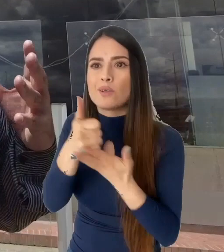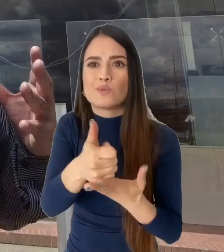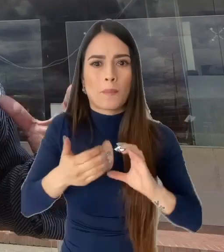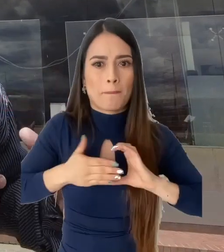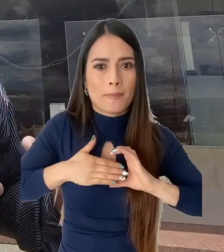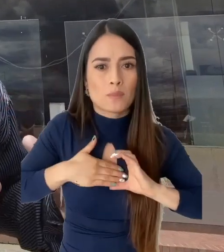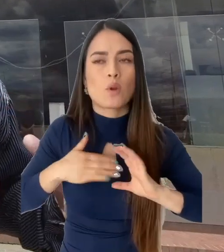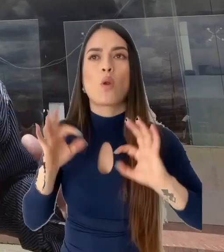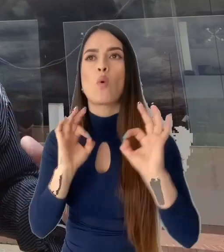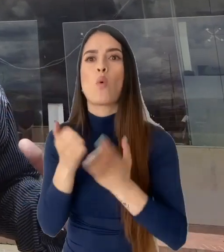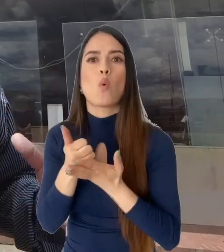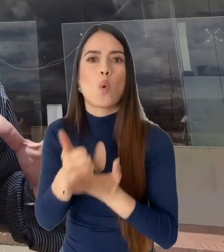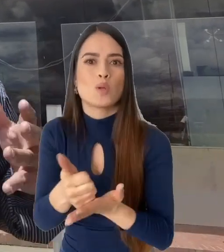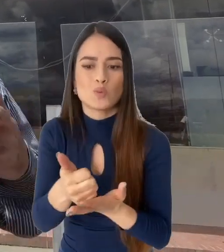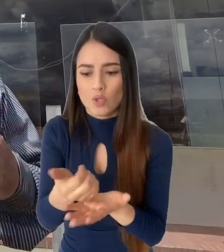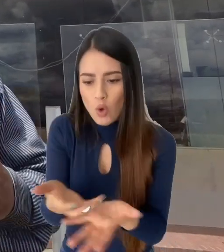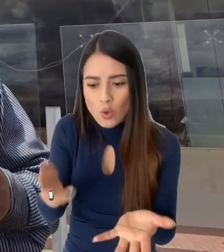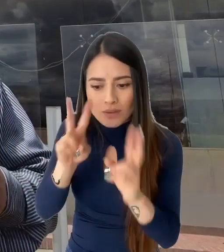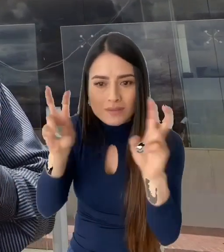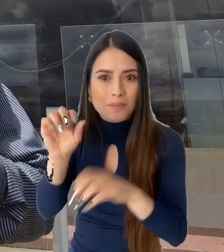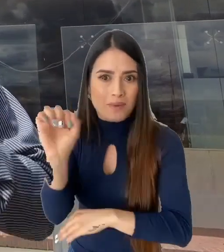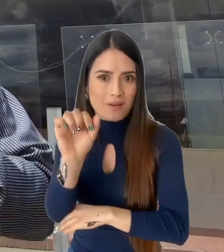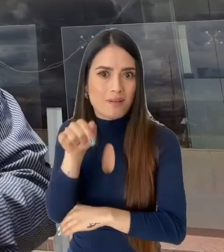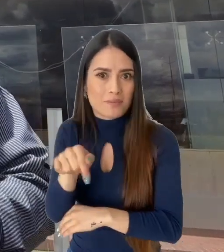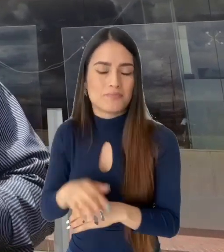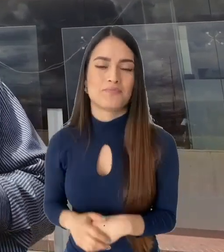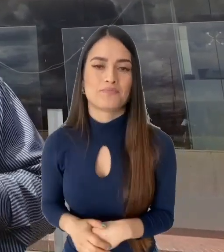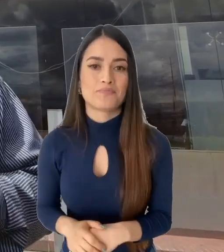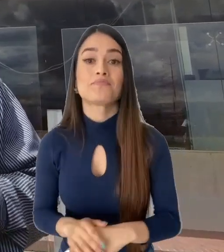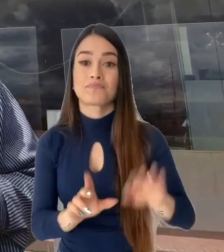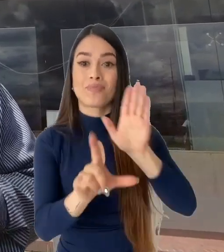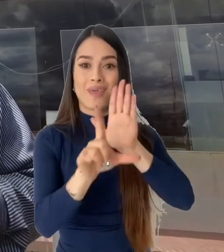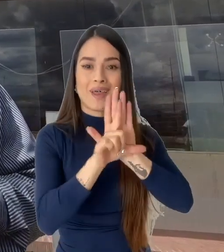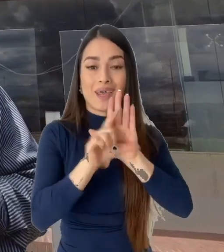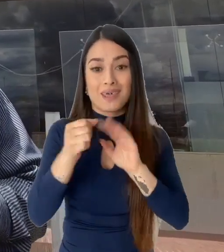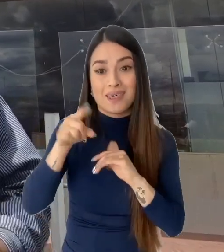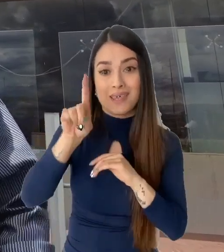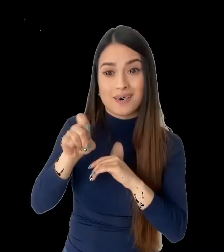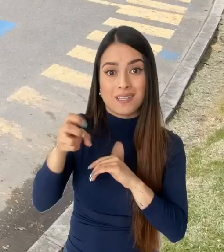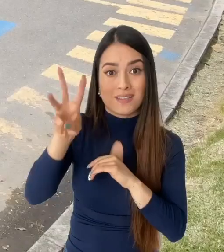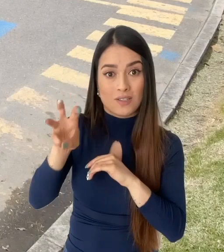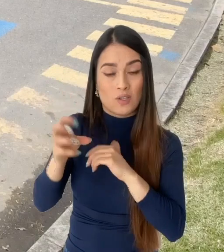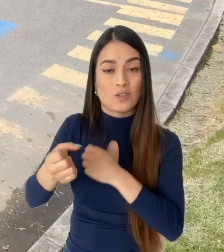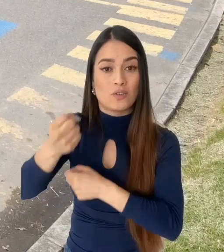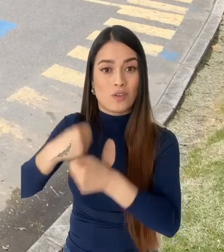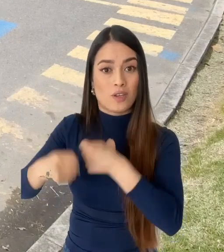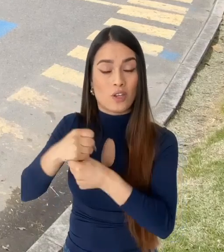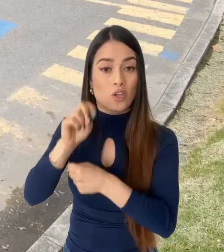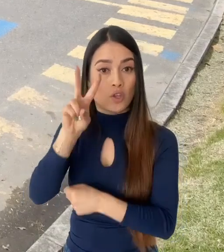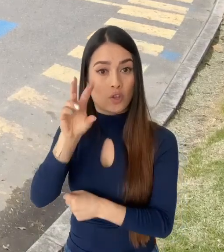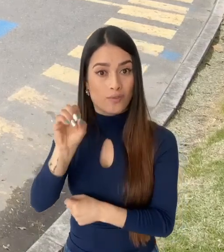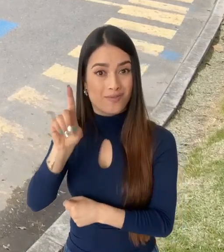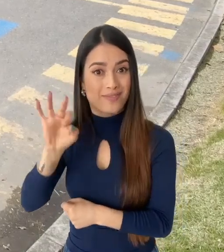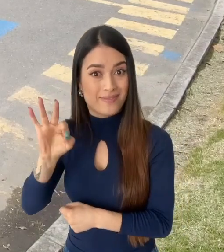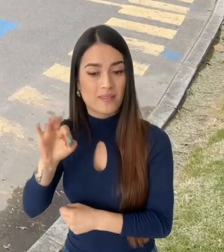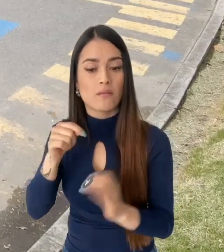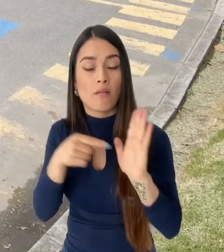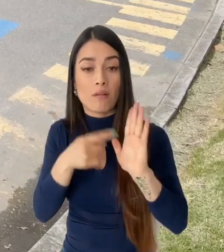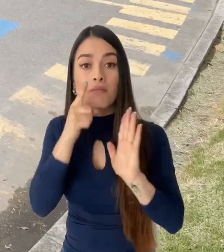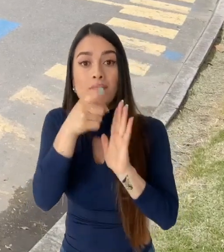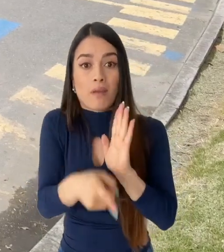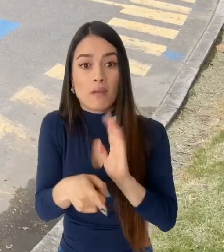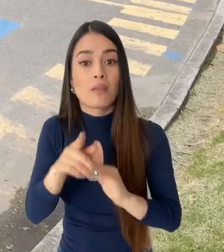a nivel personal o a nivel de el vehículo con el cual se la ley estatutaria